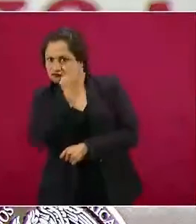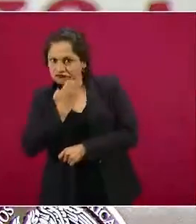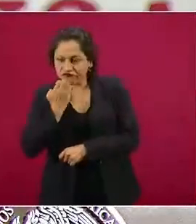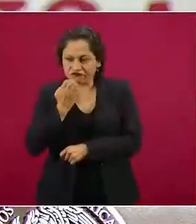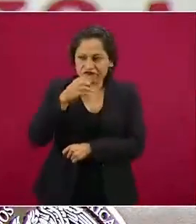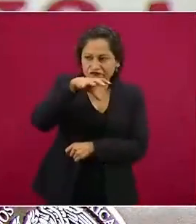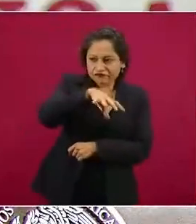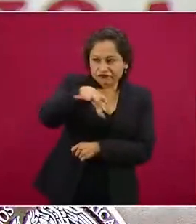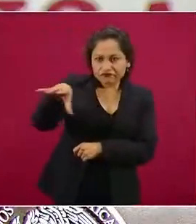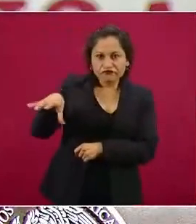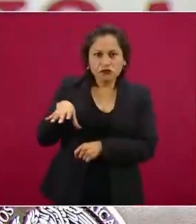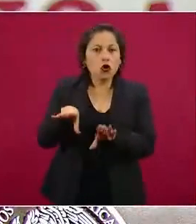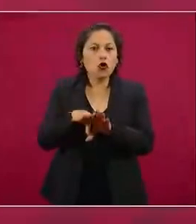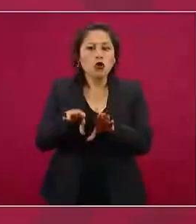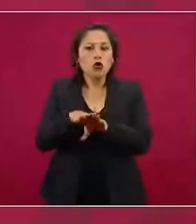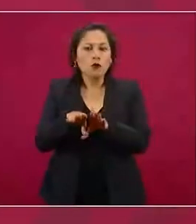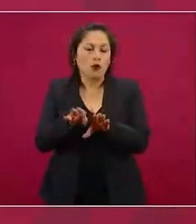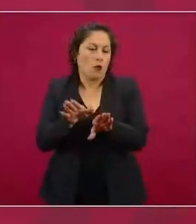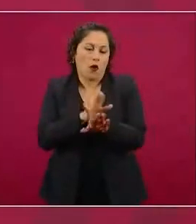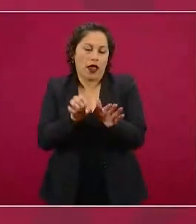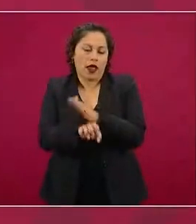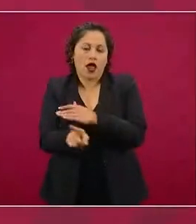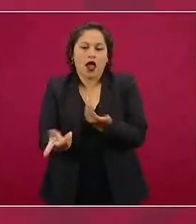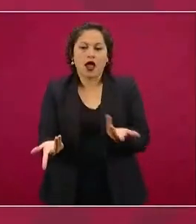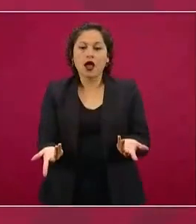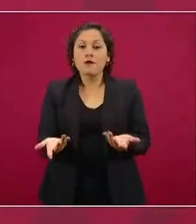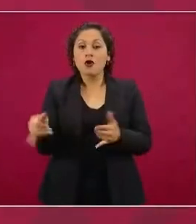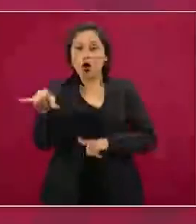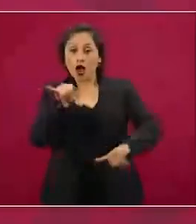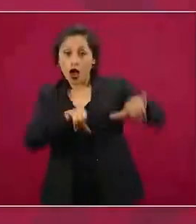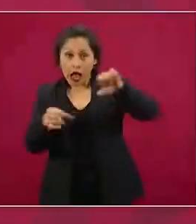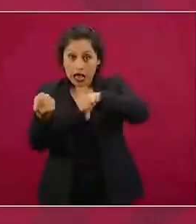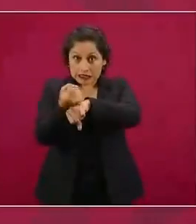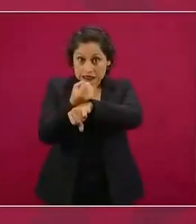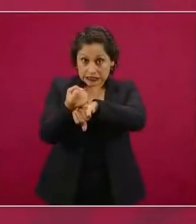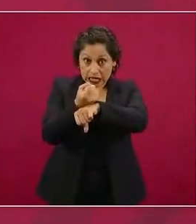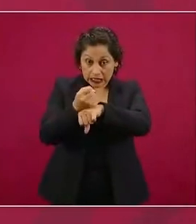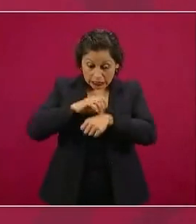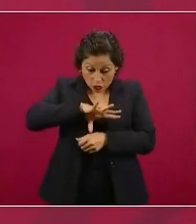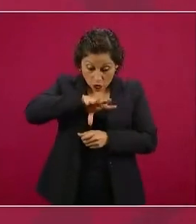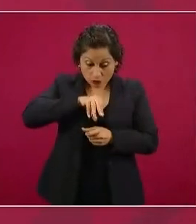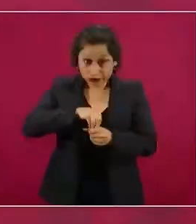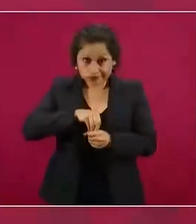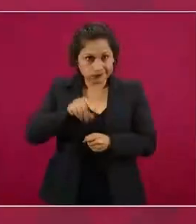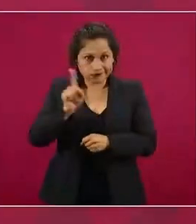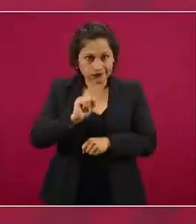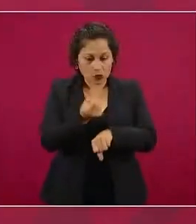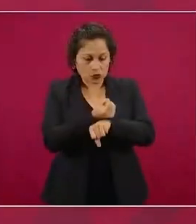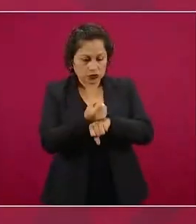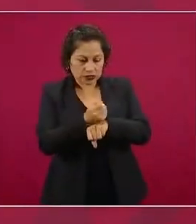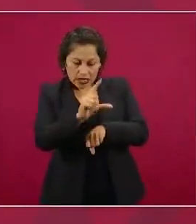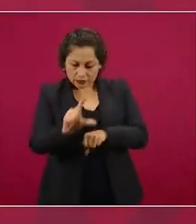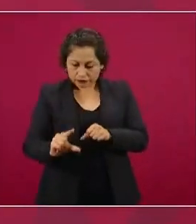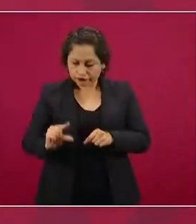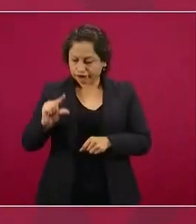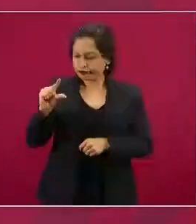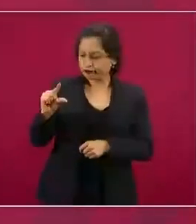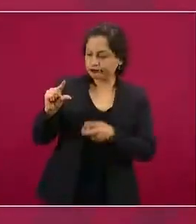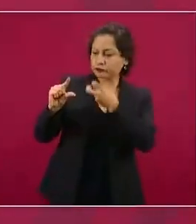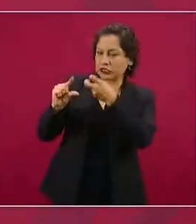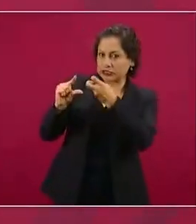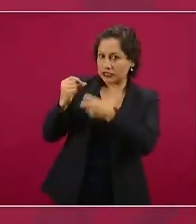le sacan a uno sangre y ya de esa manera se sabe cuál es la enfermedad o